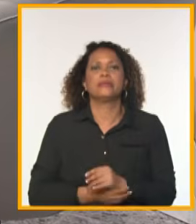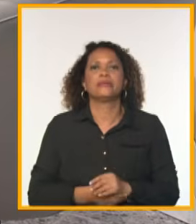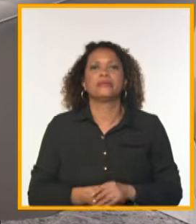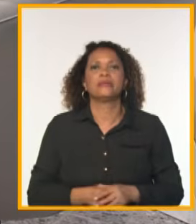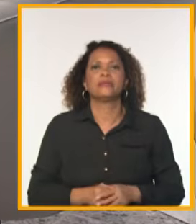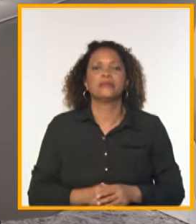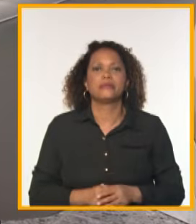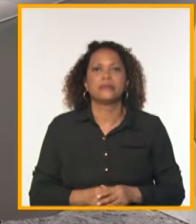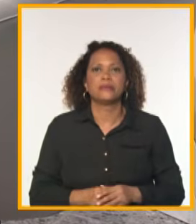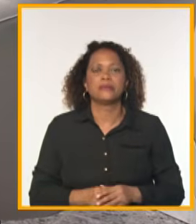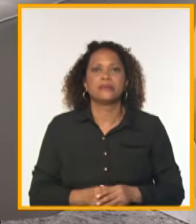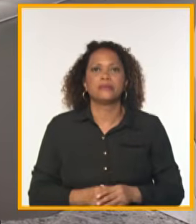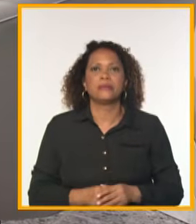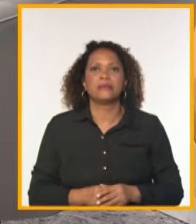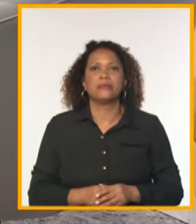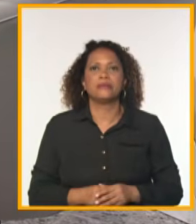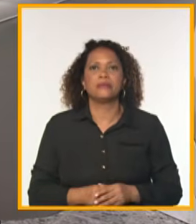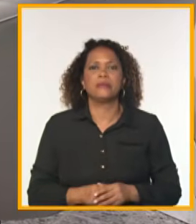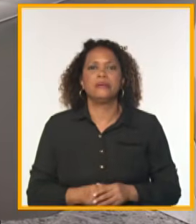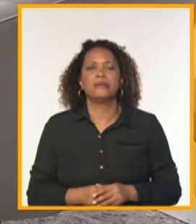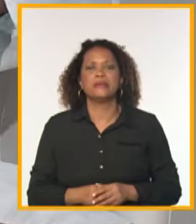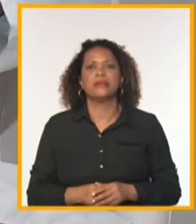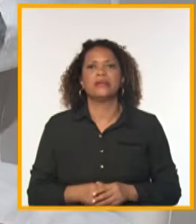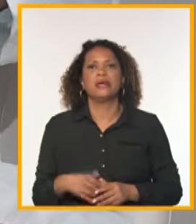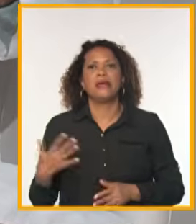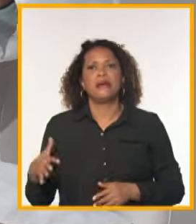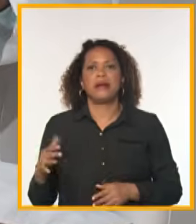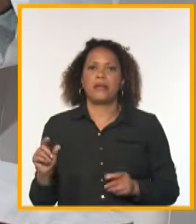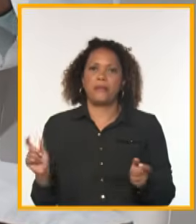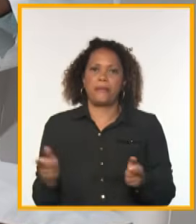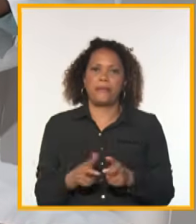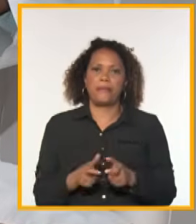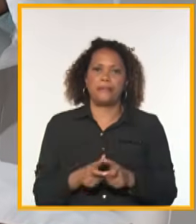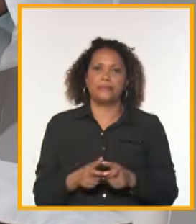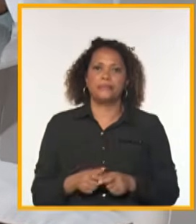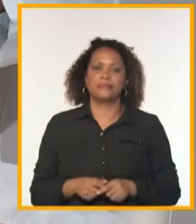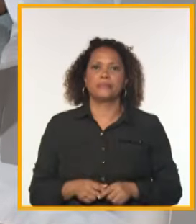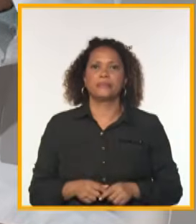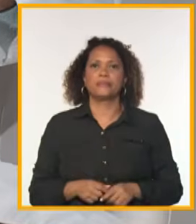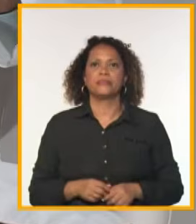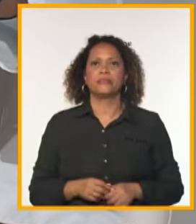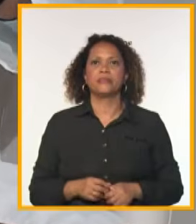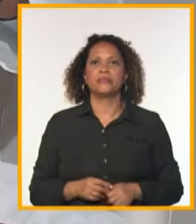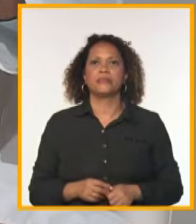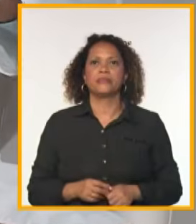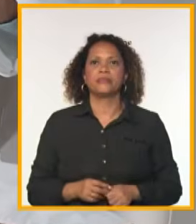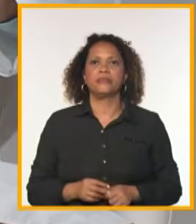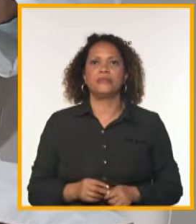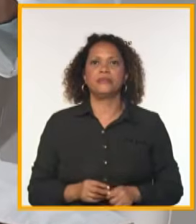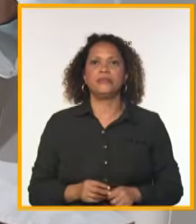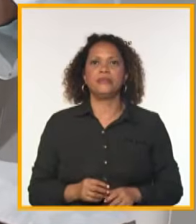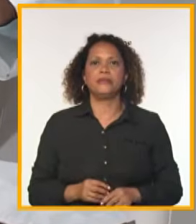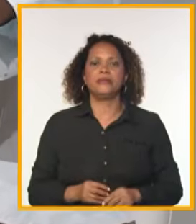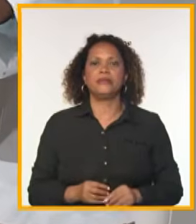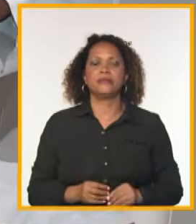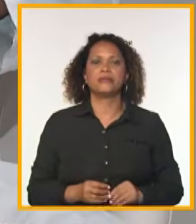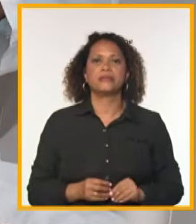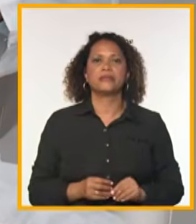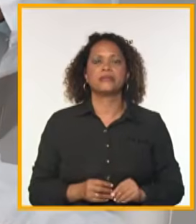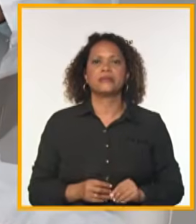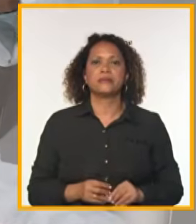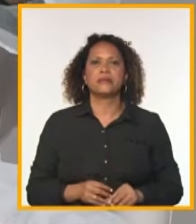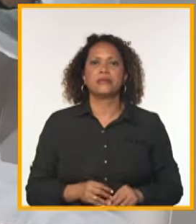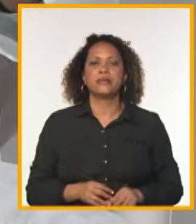menos costoso. Sí, mucho menos costoso. Date cuenta que cuando aquello eran 20 y pico mil pesos lo que costaba aquello, nosotros